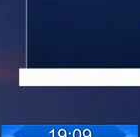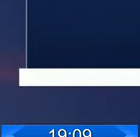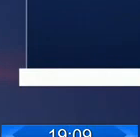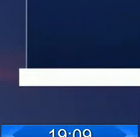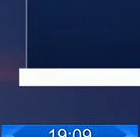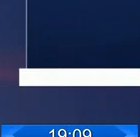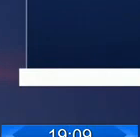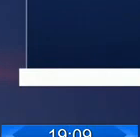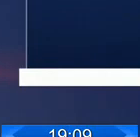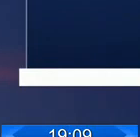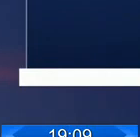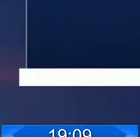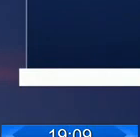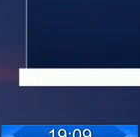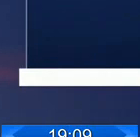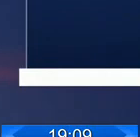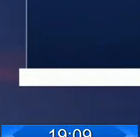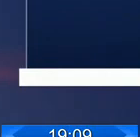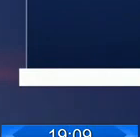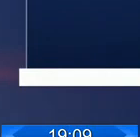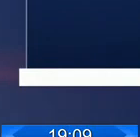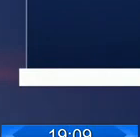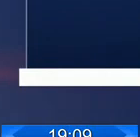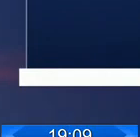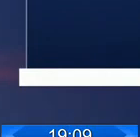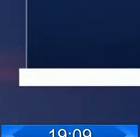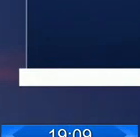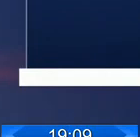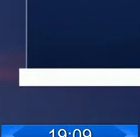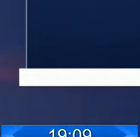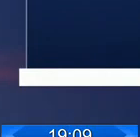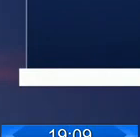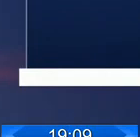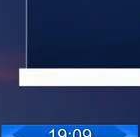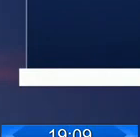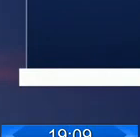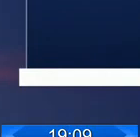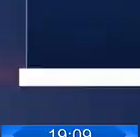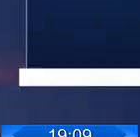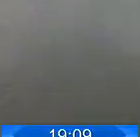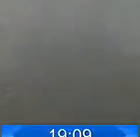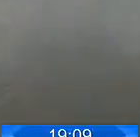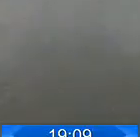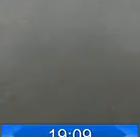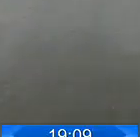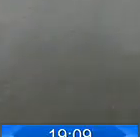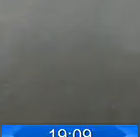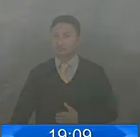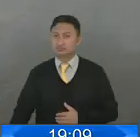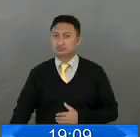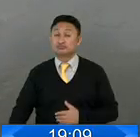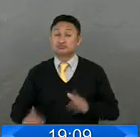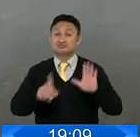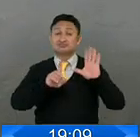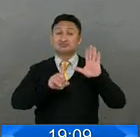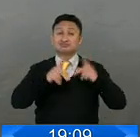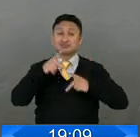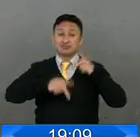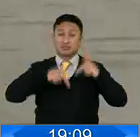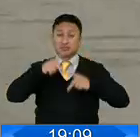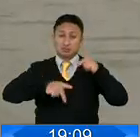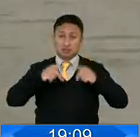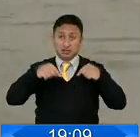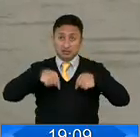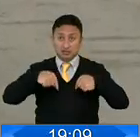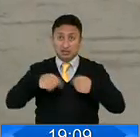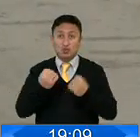escándalos, 441 libadores y 128 infractores del toque de queda. En cambio, en las 6 playas que estaban expectantes